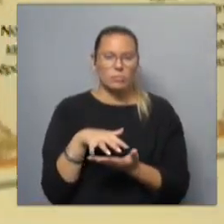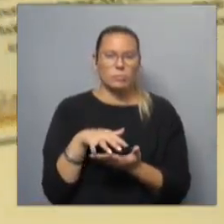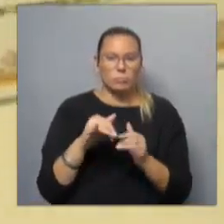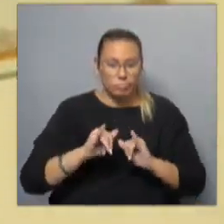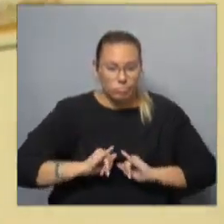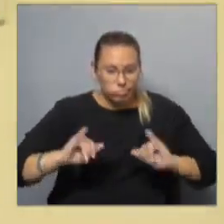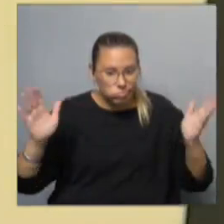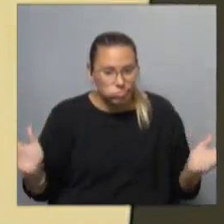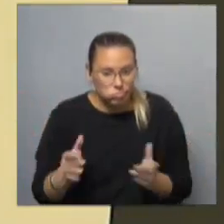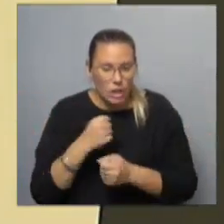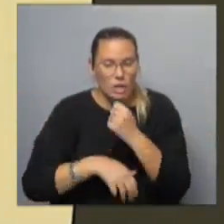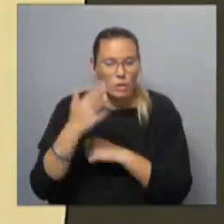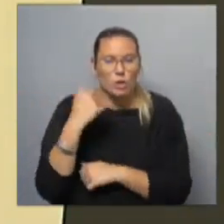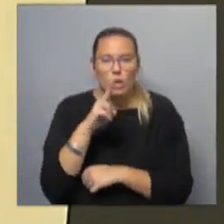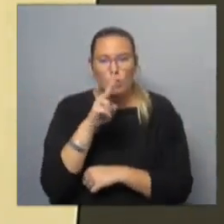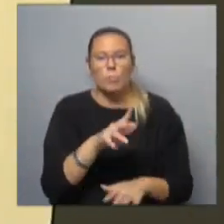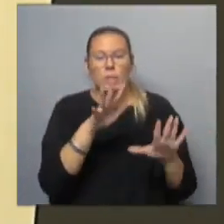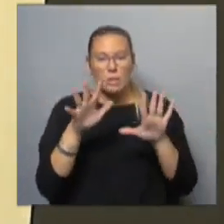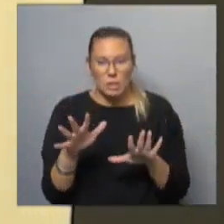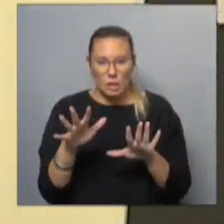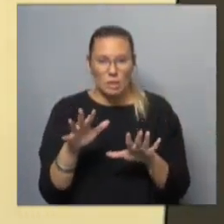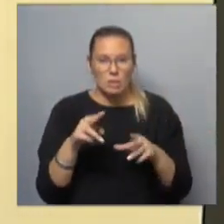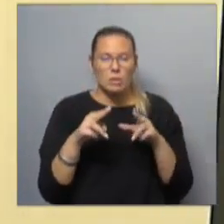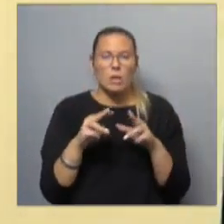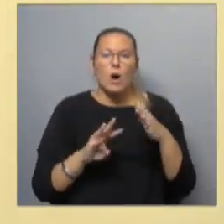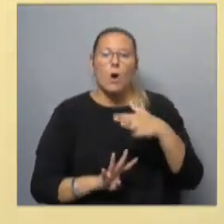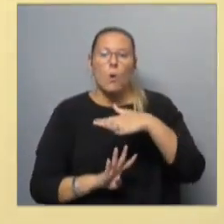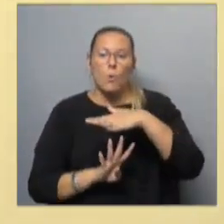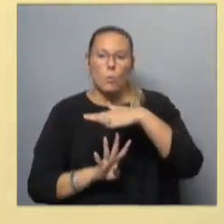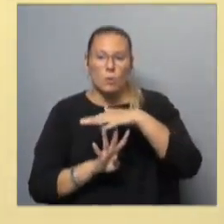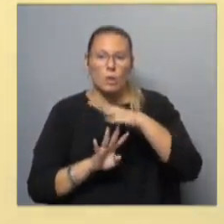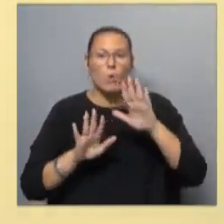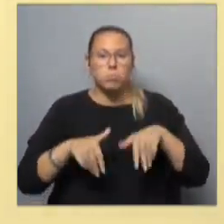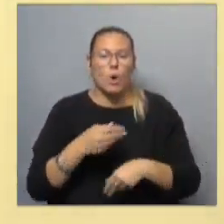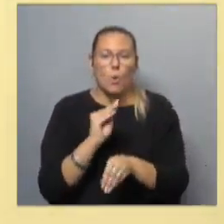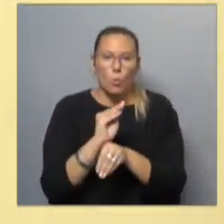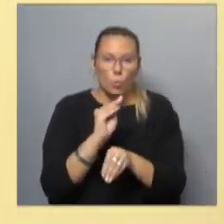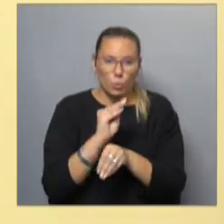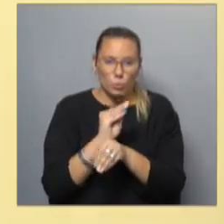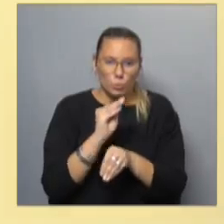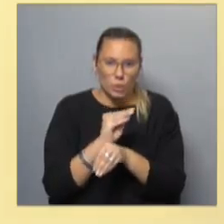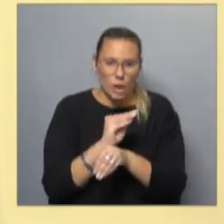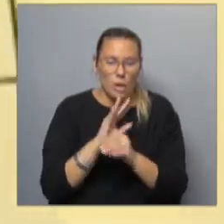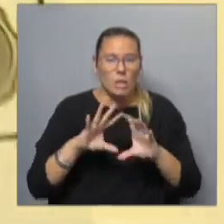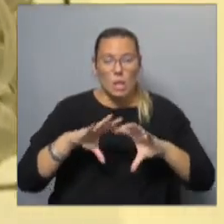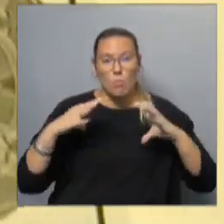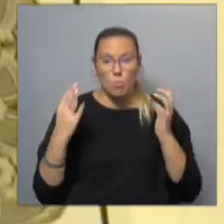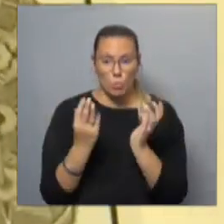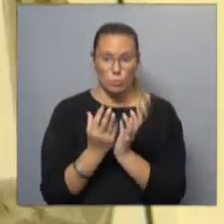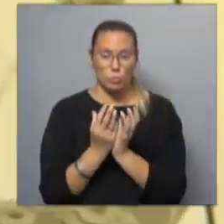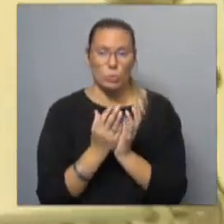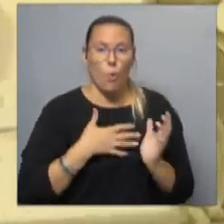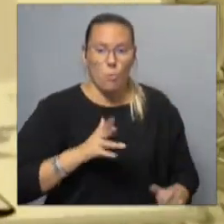promovieron hace unos años, y en el 2010 se concretó, que la UNESCO lo declarara patrimonio cultural inmaterial de la humanidad. Así que es